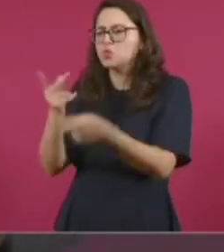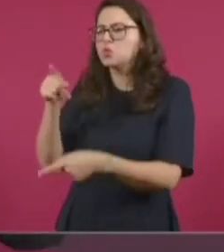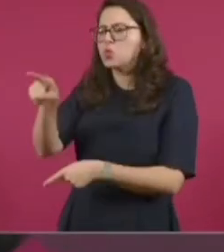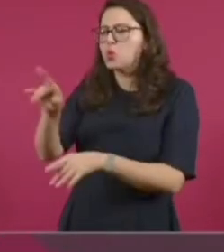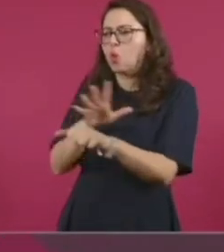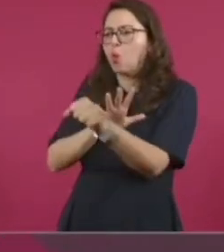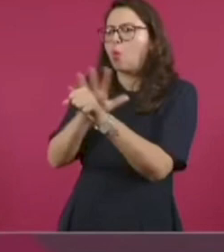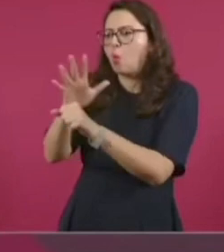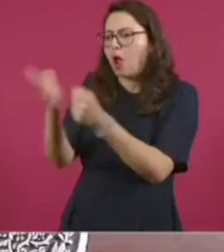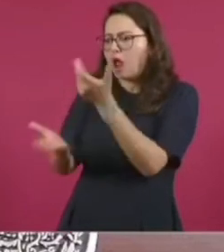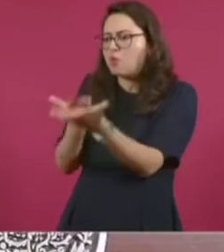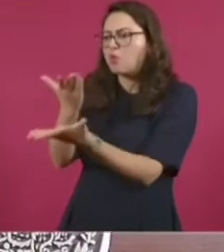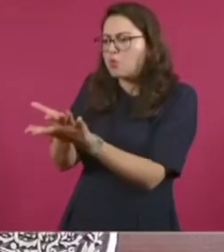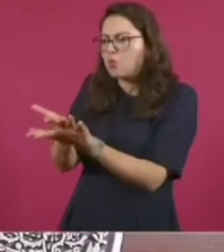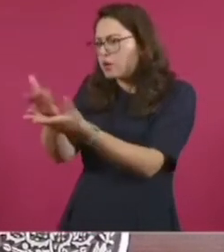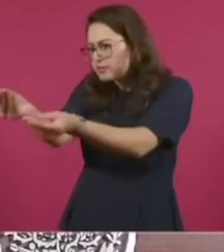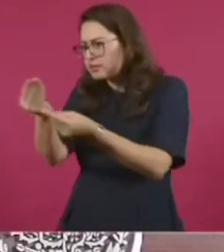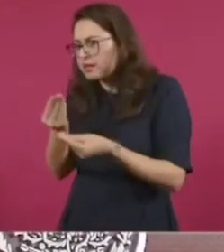iban a provocar,